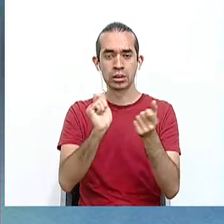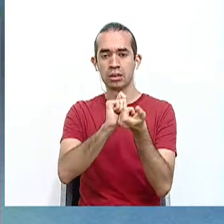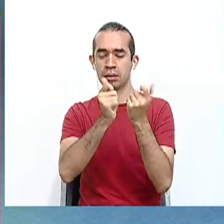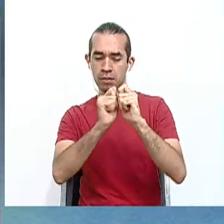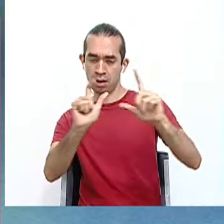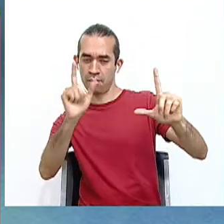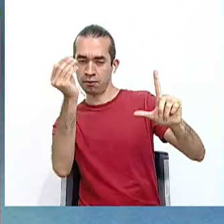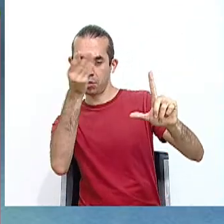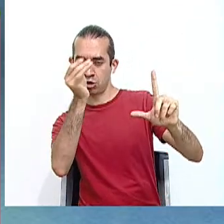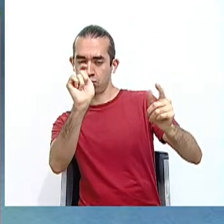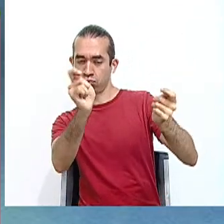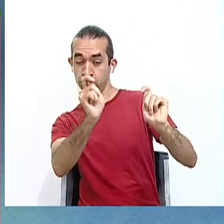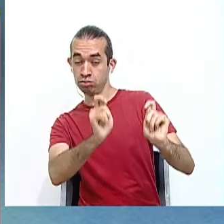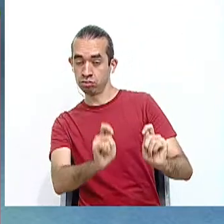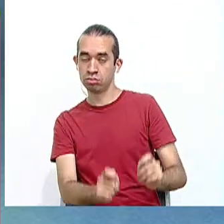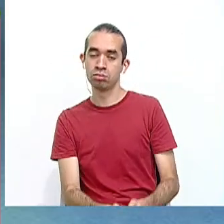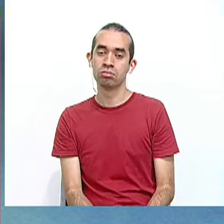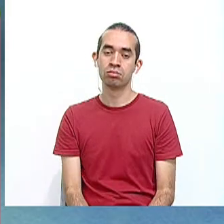la información.